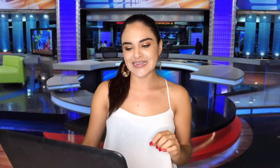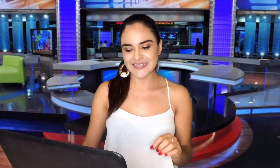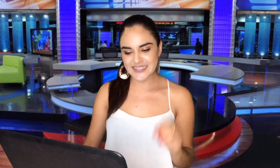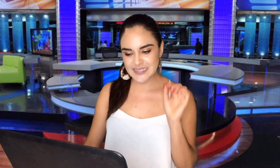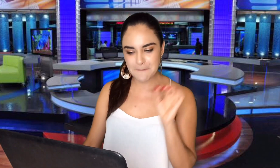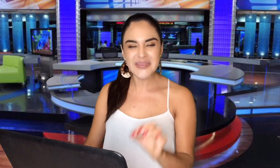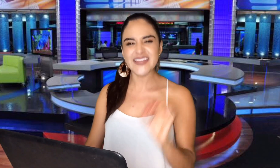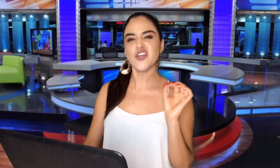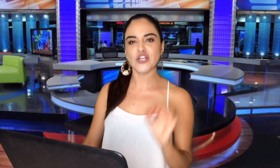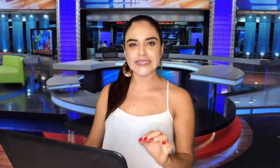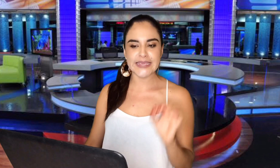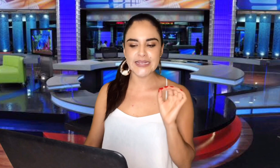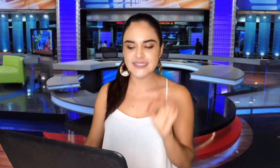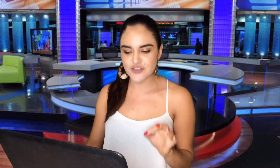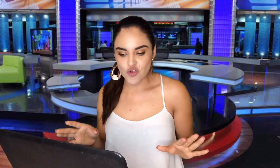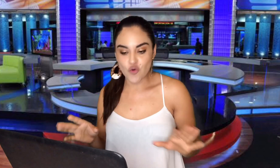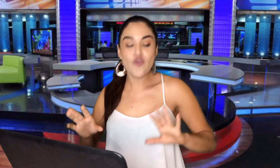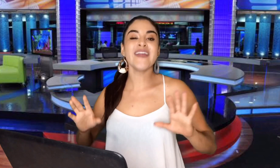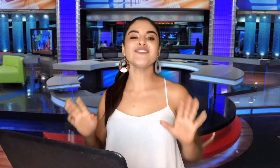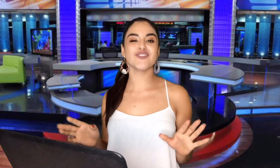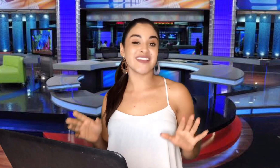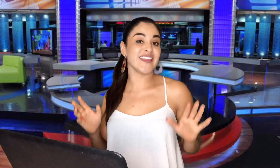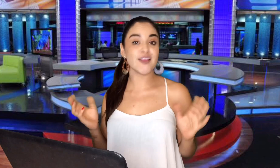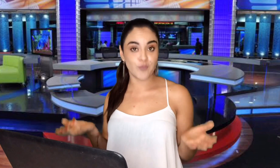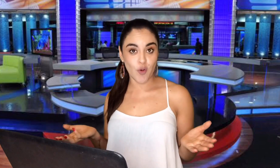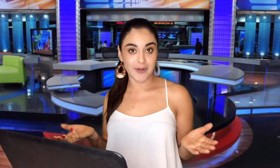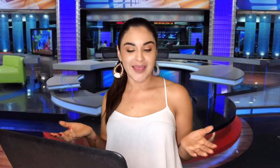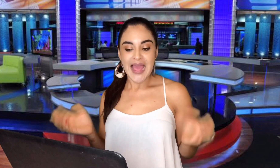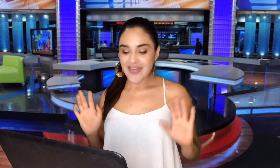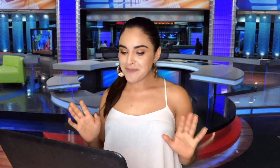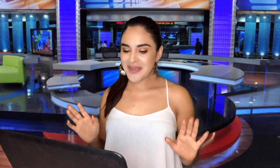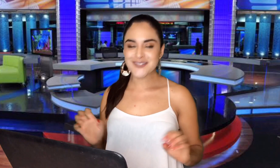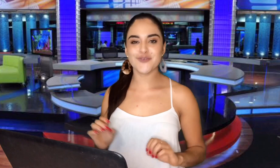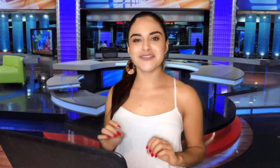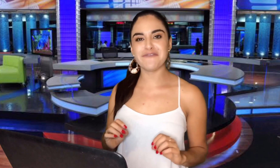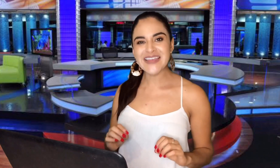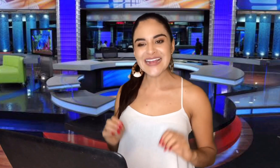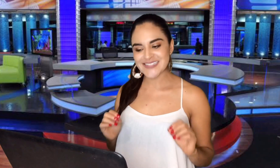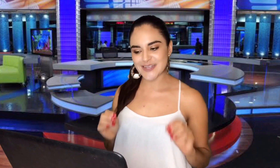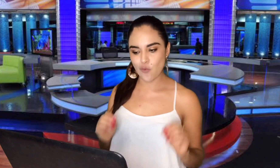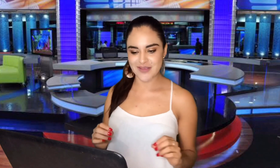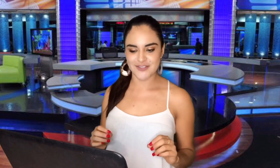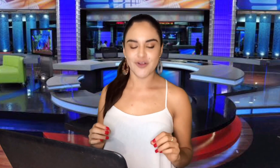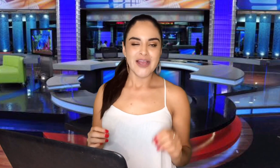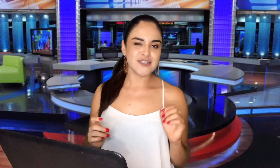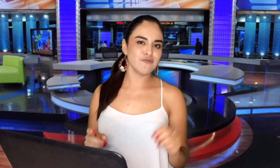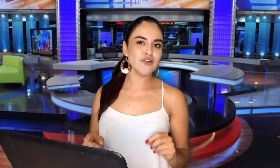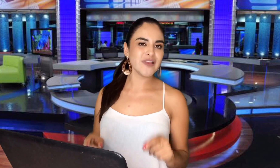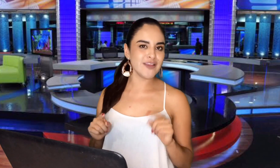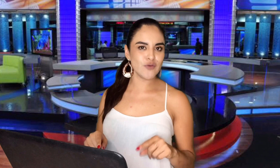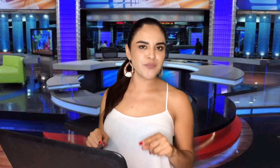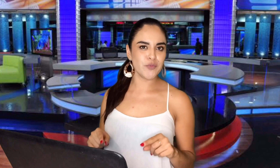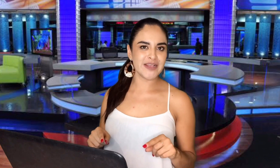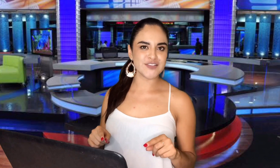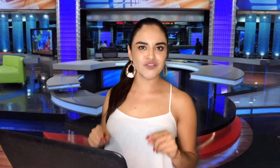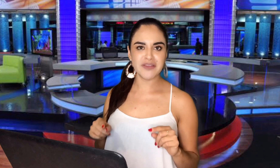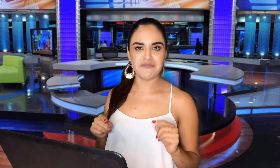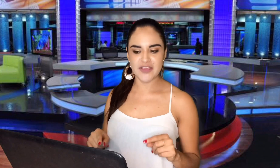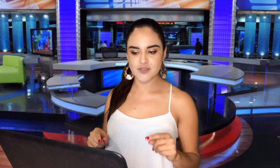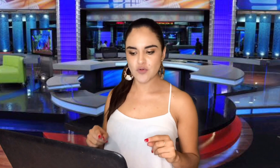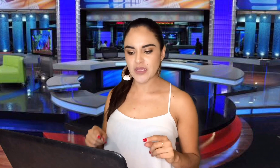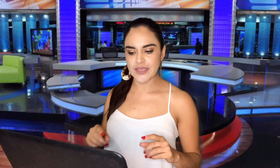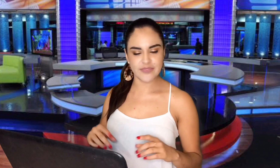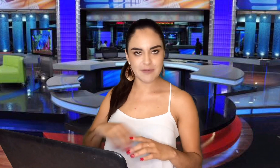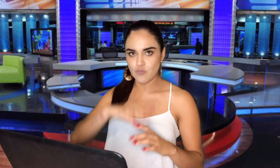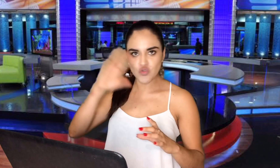especial que dice miren lo que quiere el señor una sociedad pobre además justifica el secuestro esto fue lo que dijo una publicación de